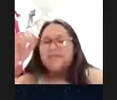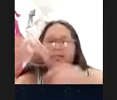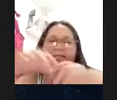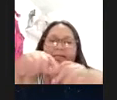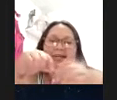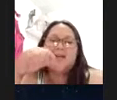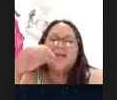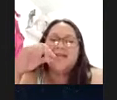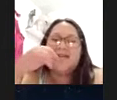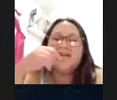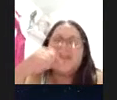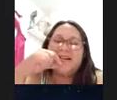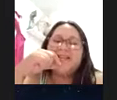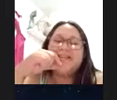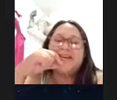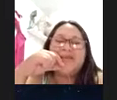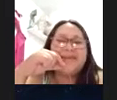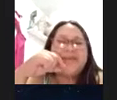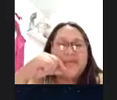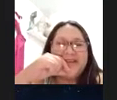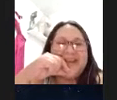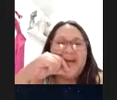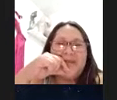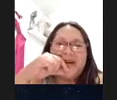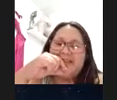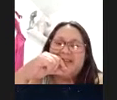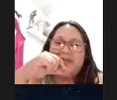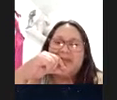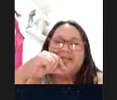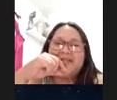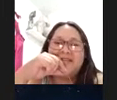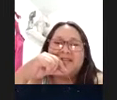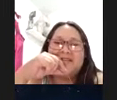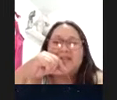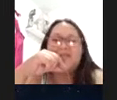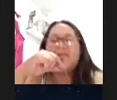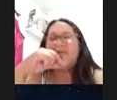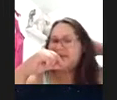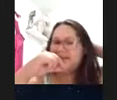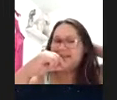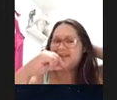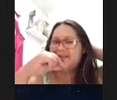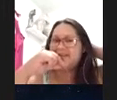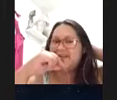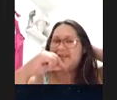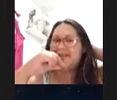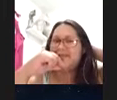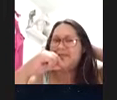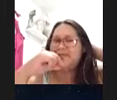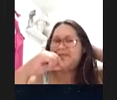¿Sí? Yo creo que nadie se recuerda porque no llegamos hasta ese punto. Solo hicimos la presentación